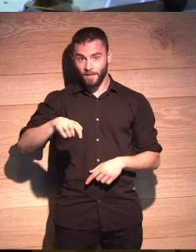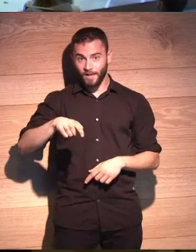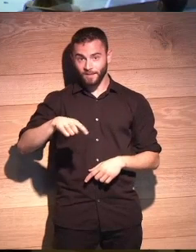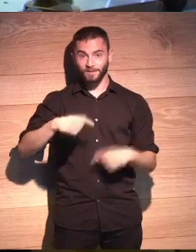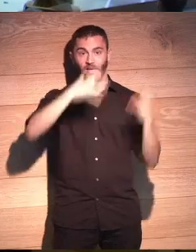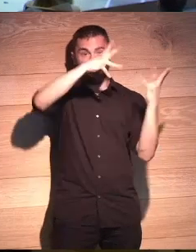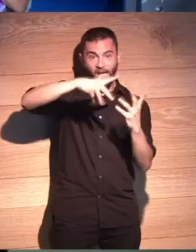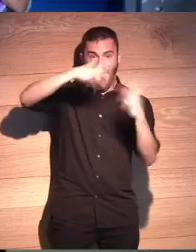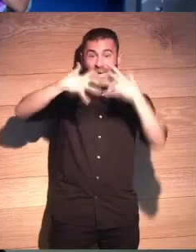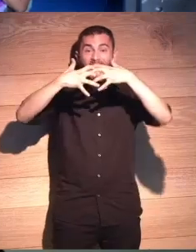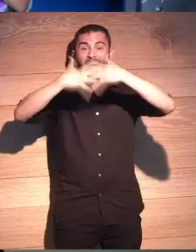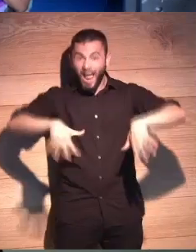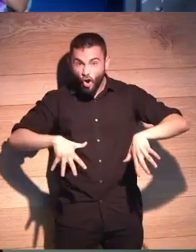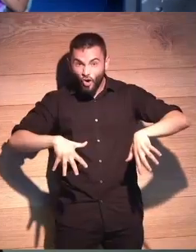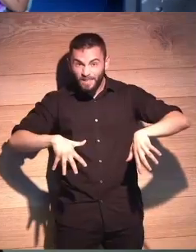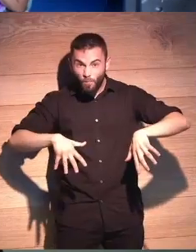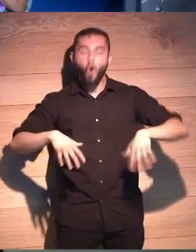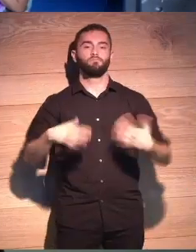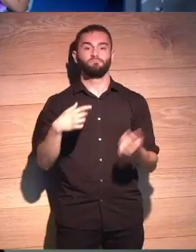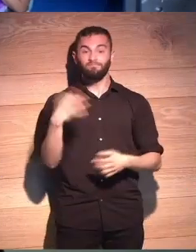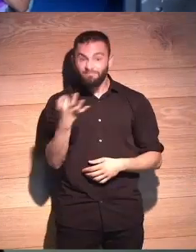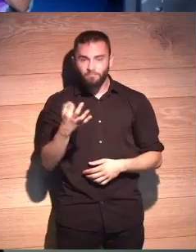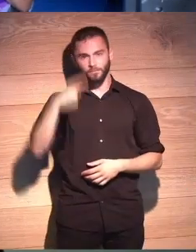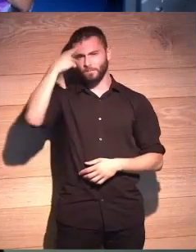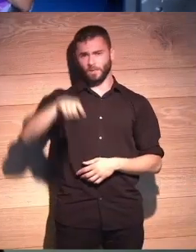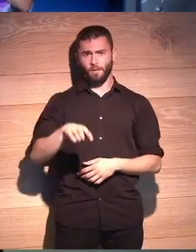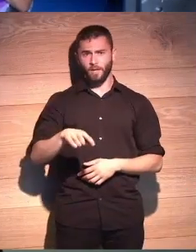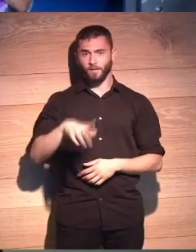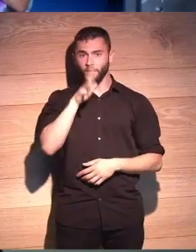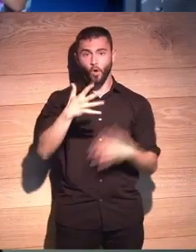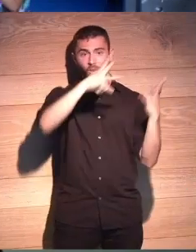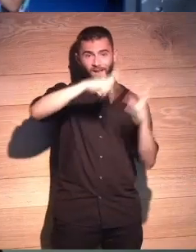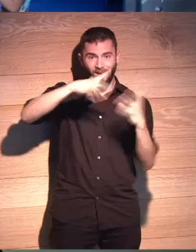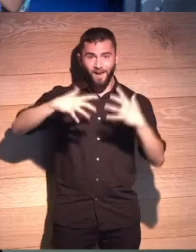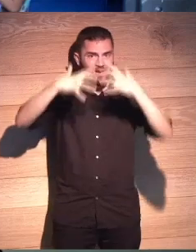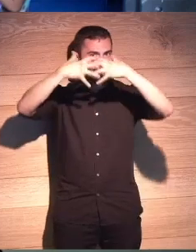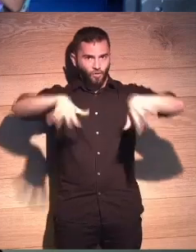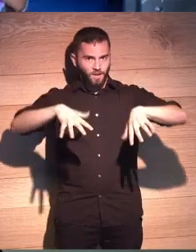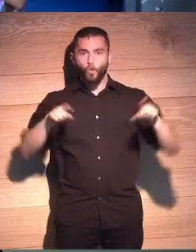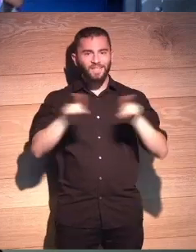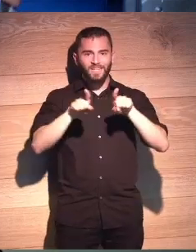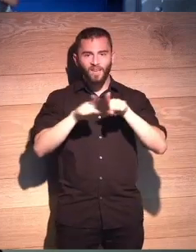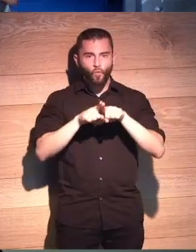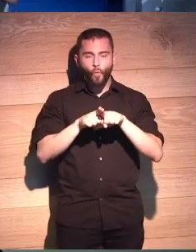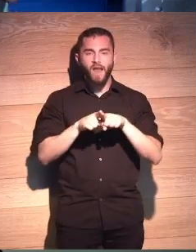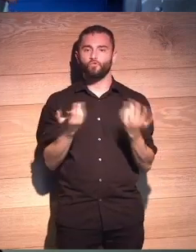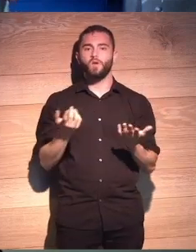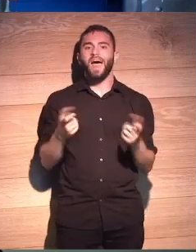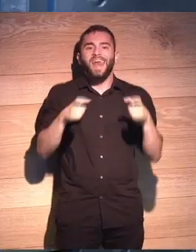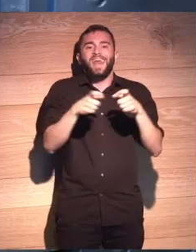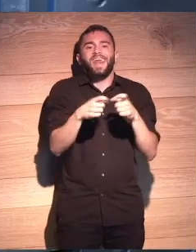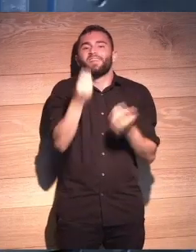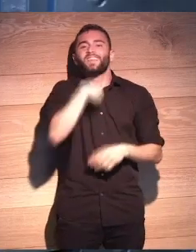un algoritmo. Porque un algoritmo es una receta de cocina, así de sencillo.